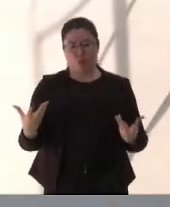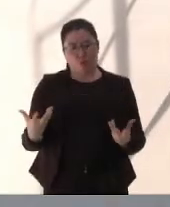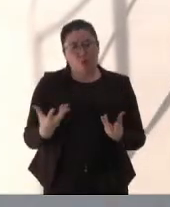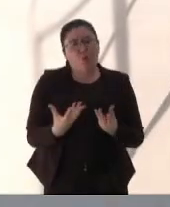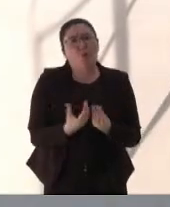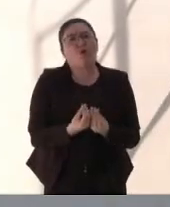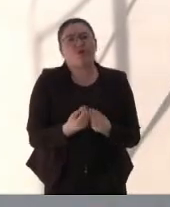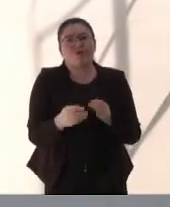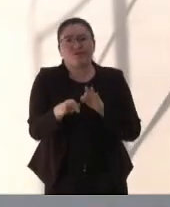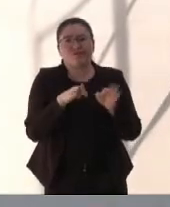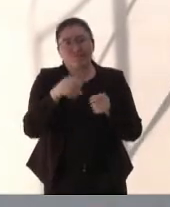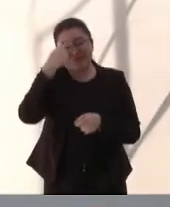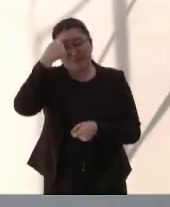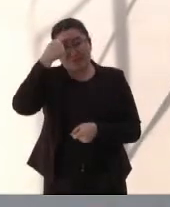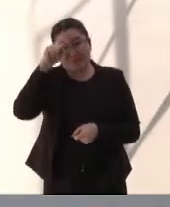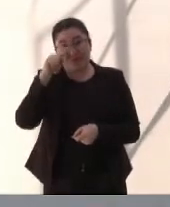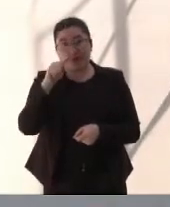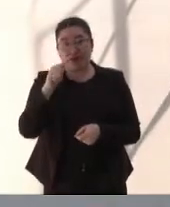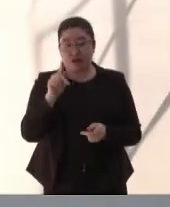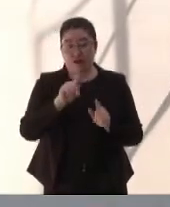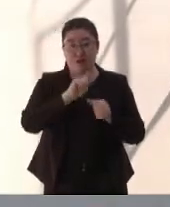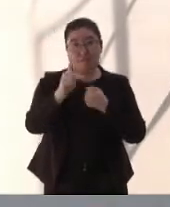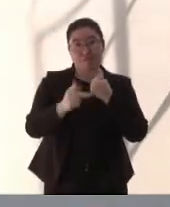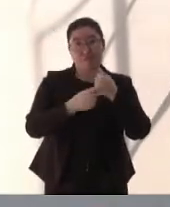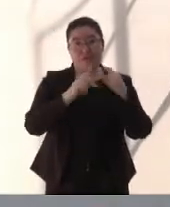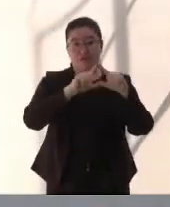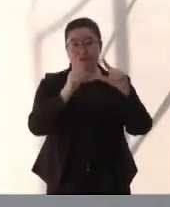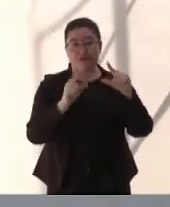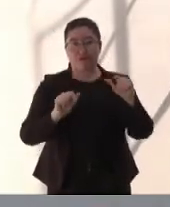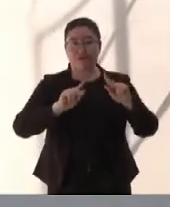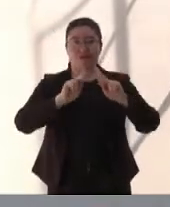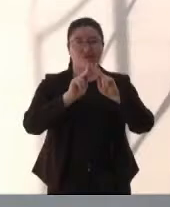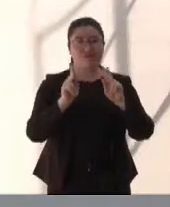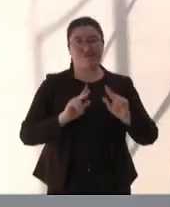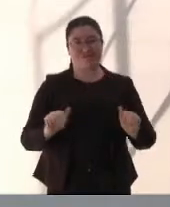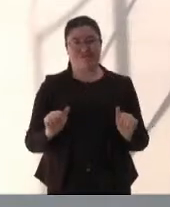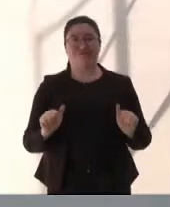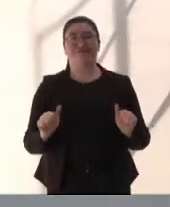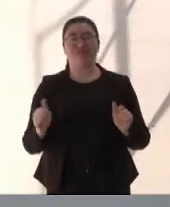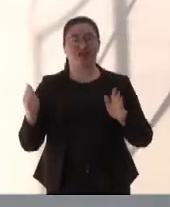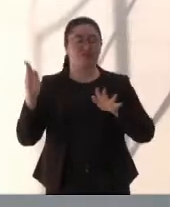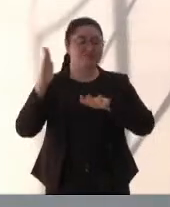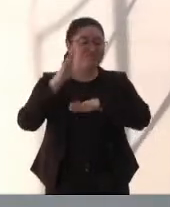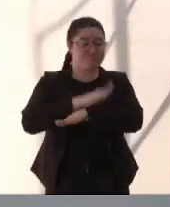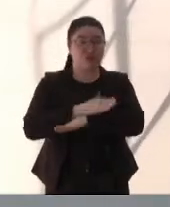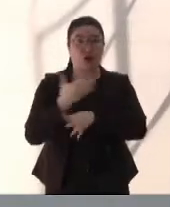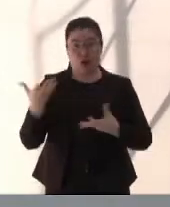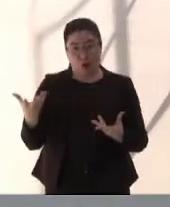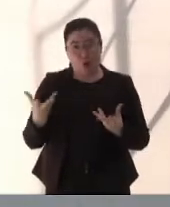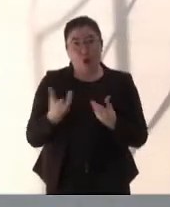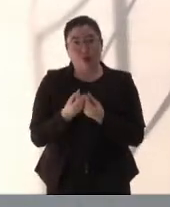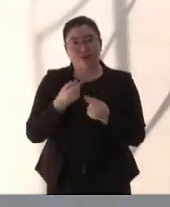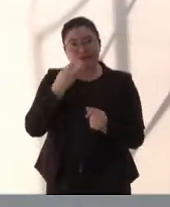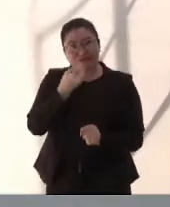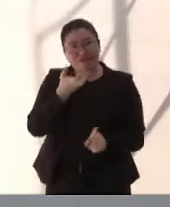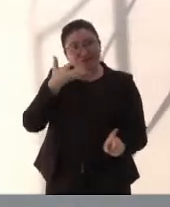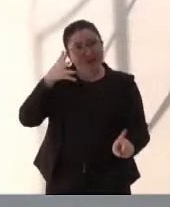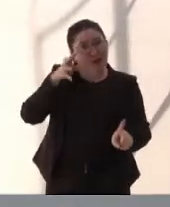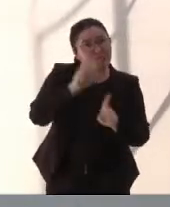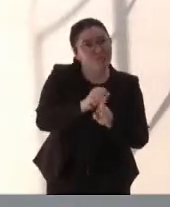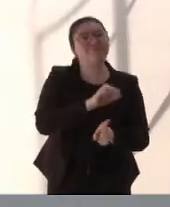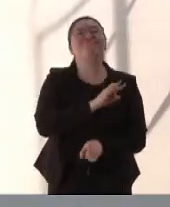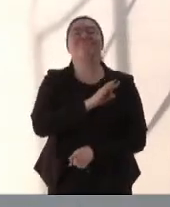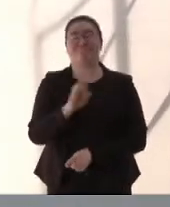la pacificación del país, así que juntas y juntos vamos a alcanzar la paz. Ese es el